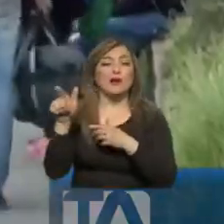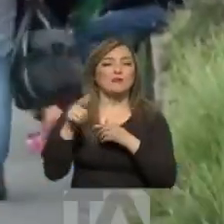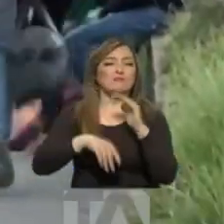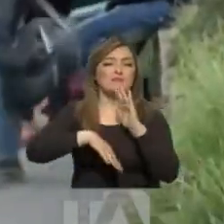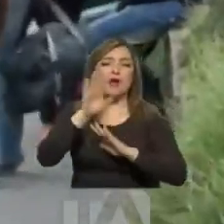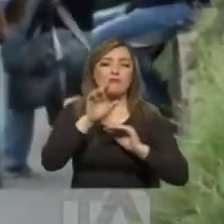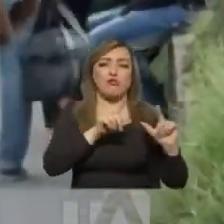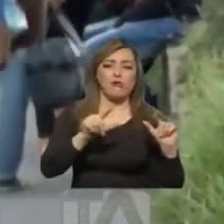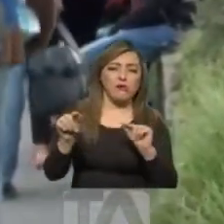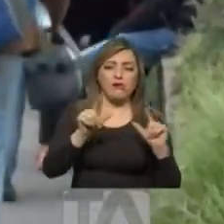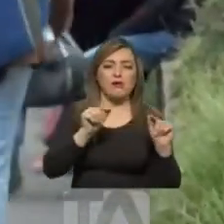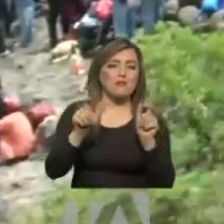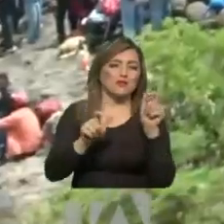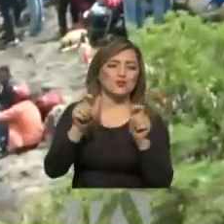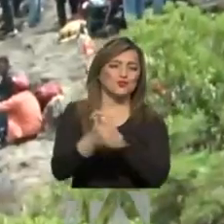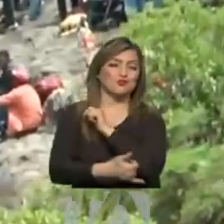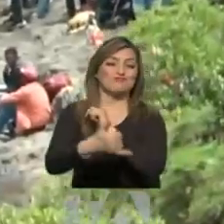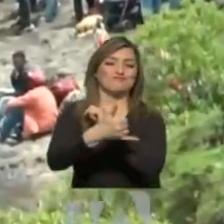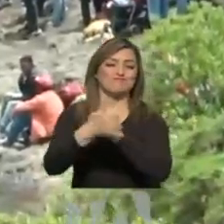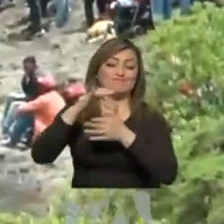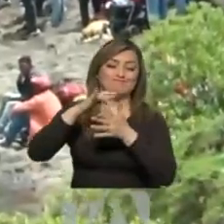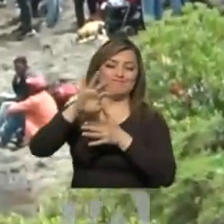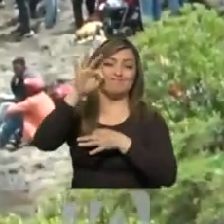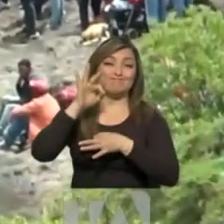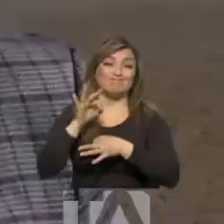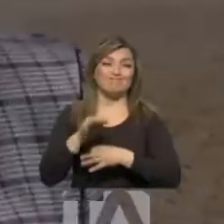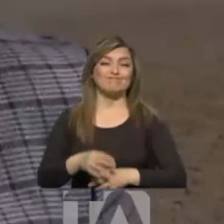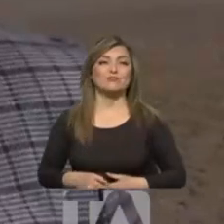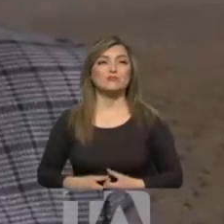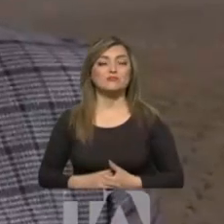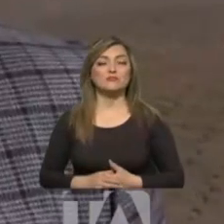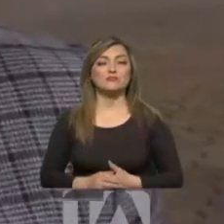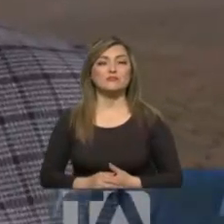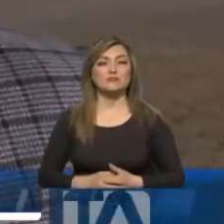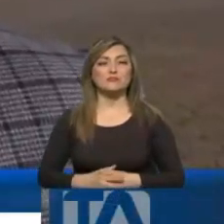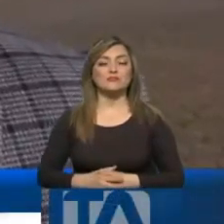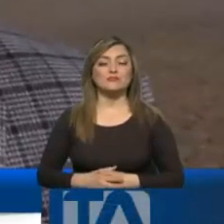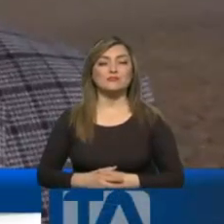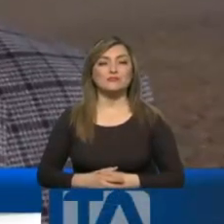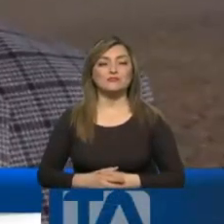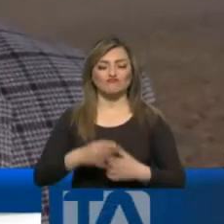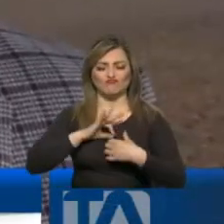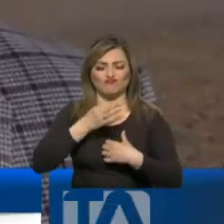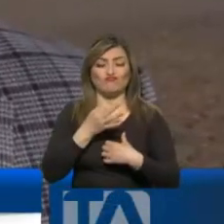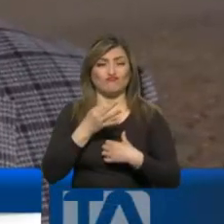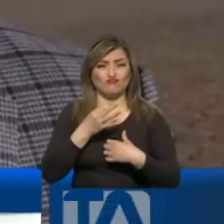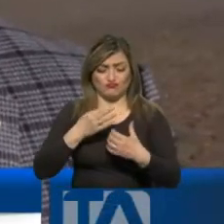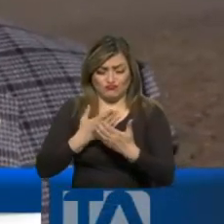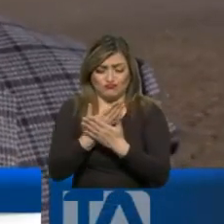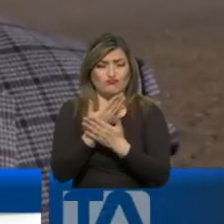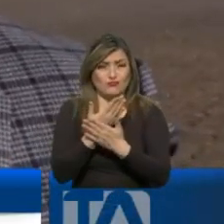zona fronteriza es alto y se convierte en riesgo de contagio. El hecho de que existan variantes en todo el